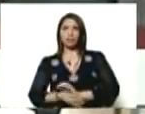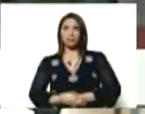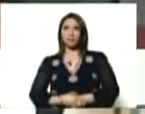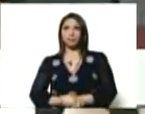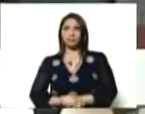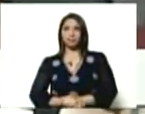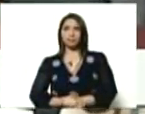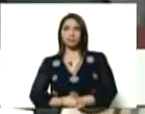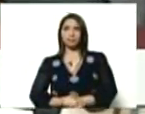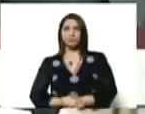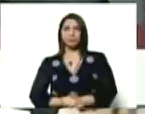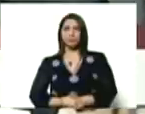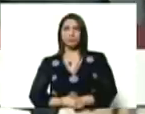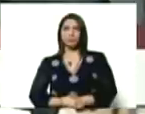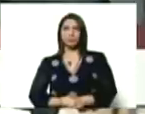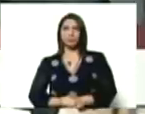exterior.